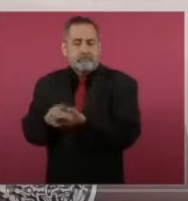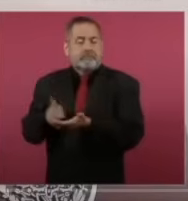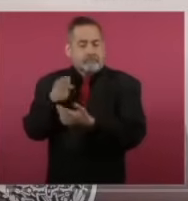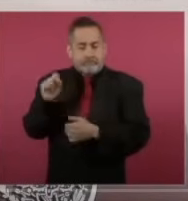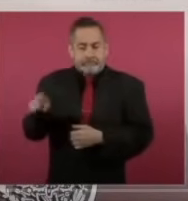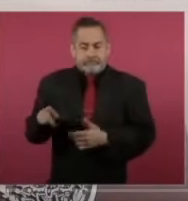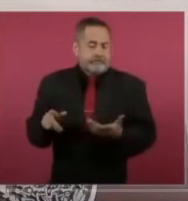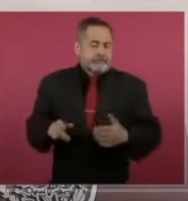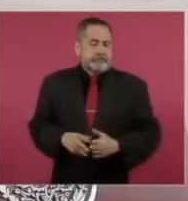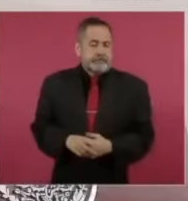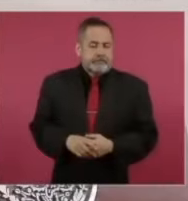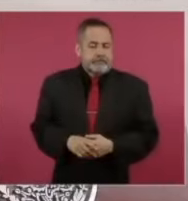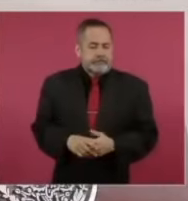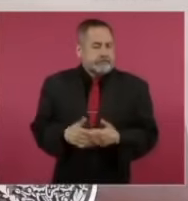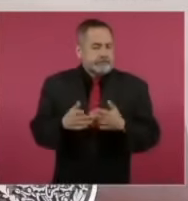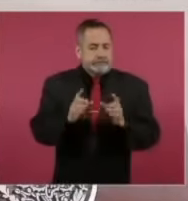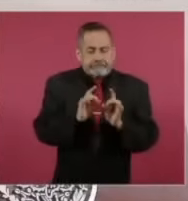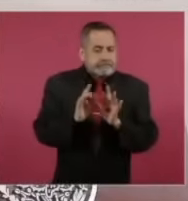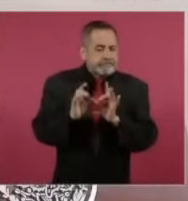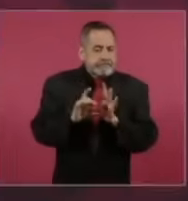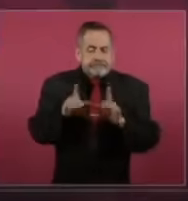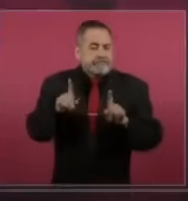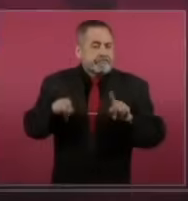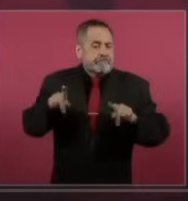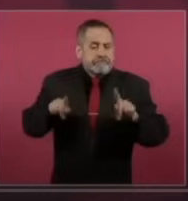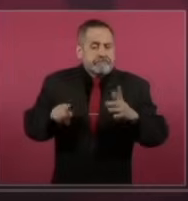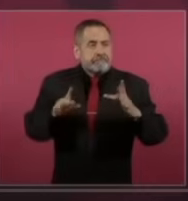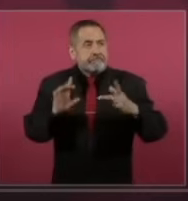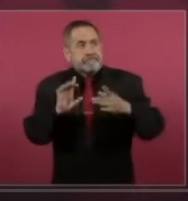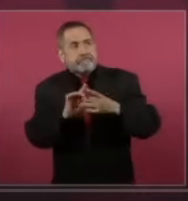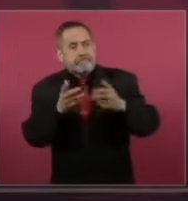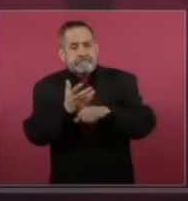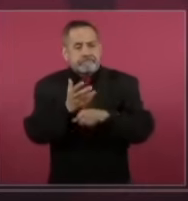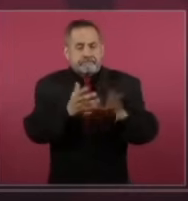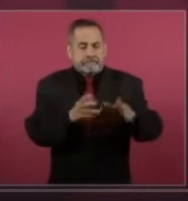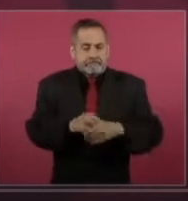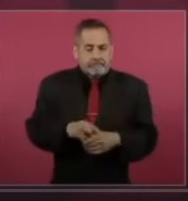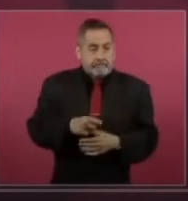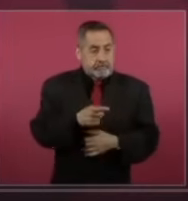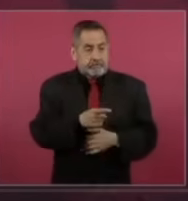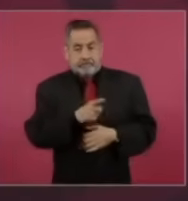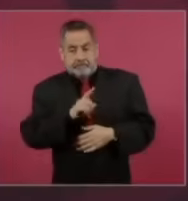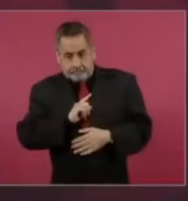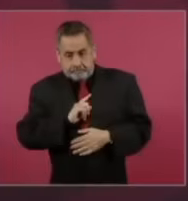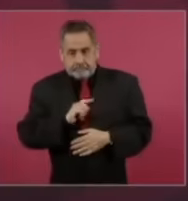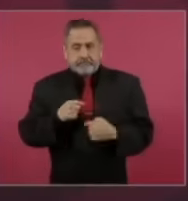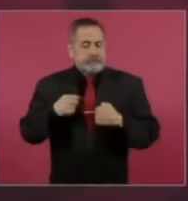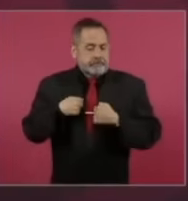eh Son circunstancias a mí me toca